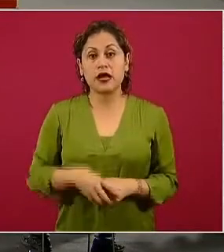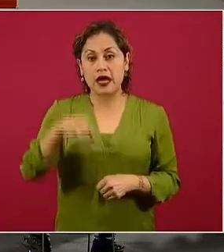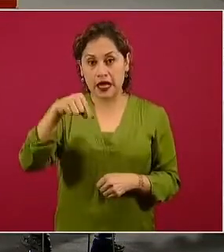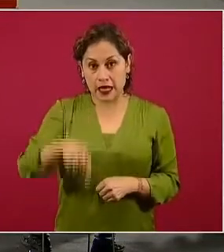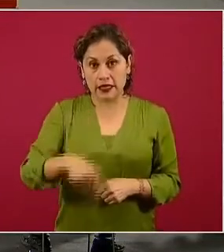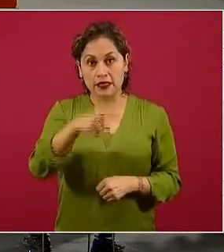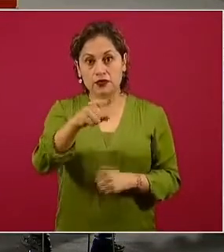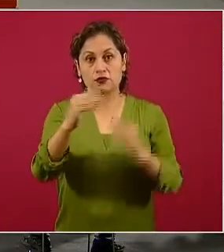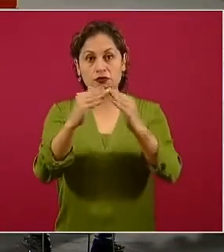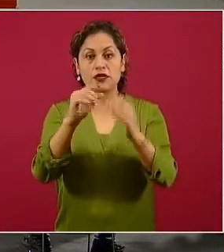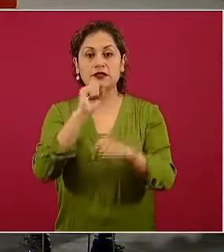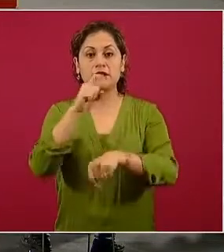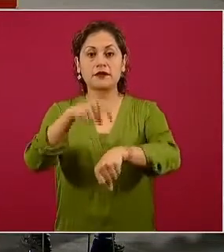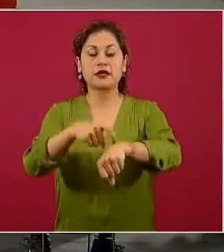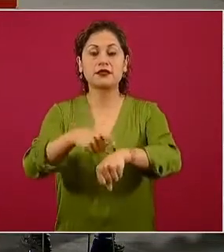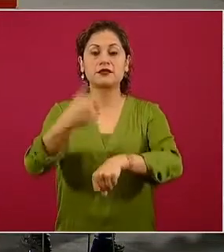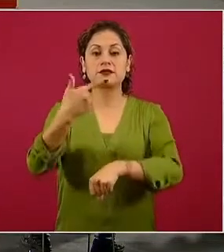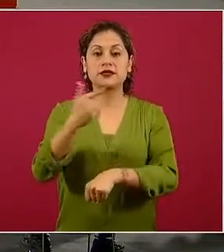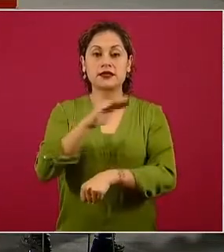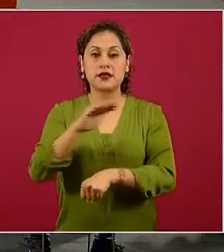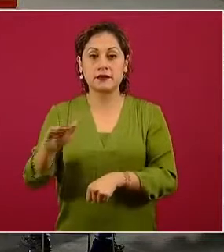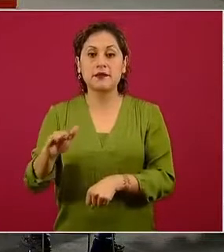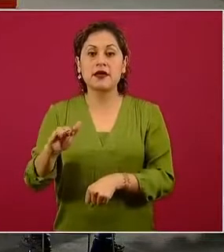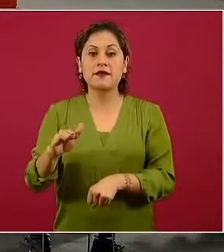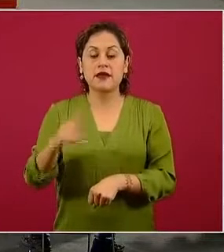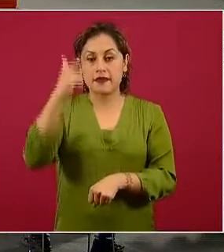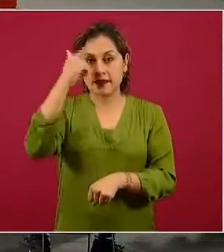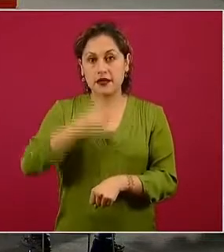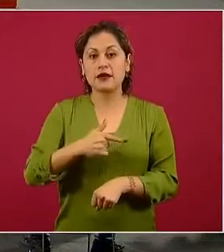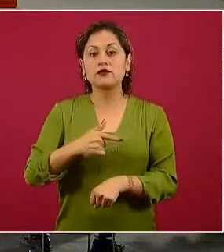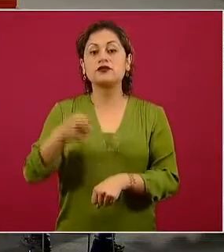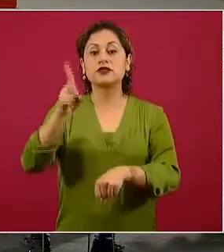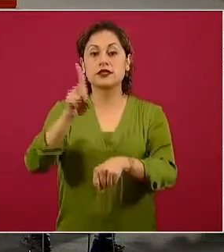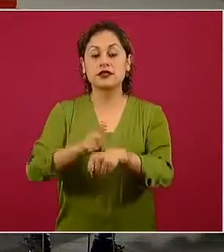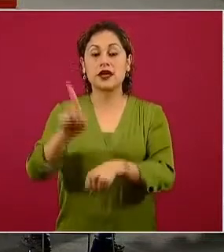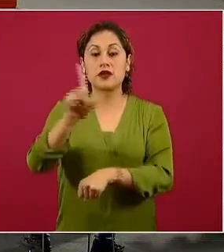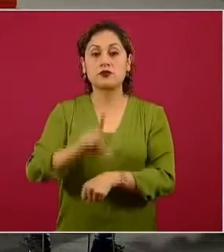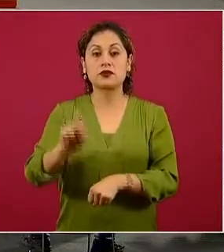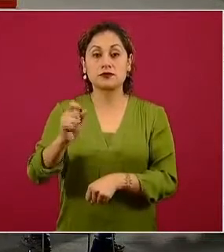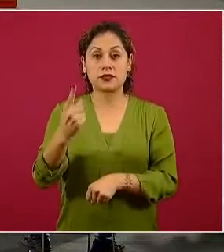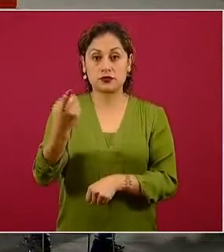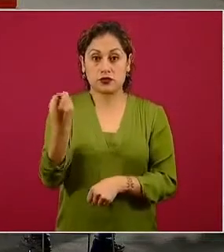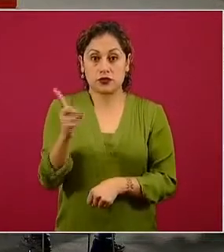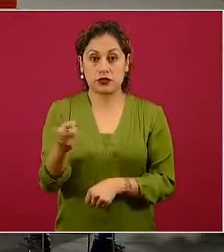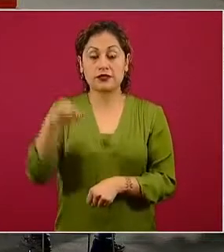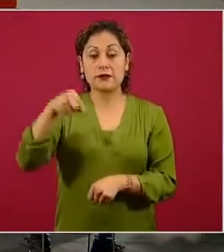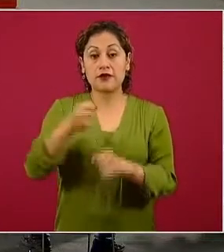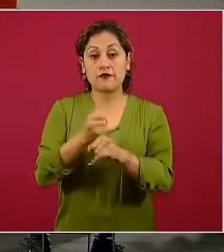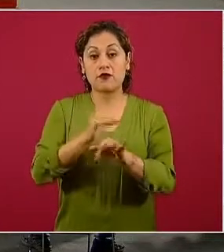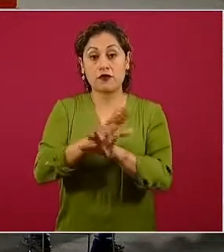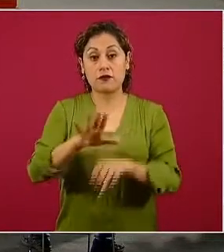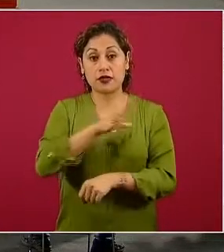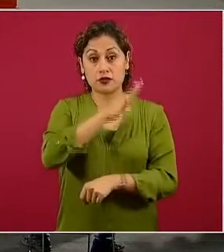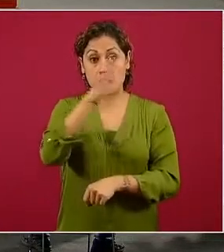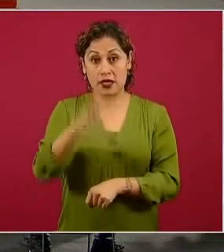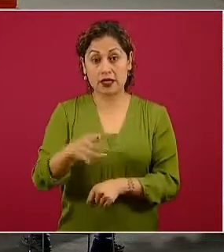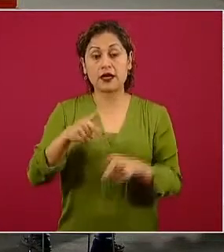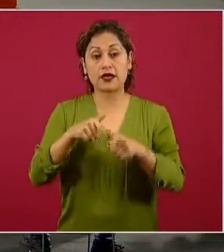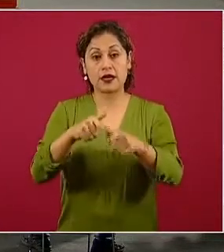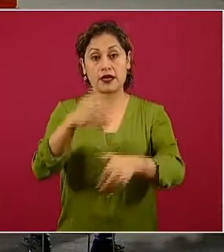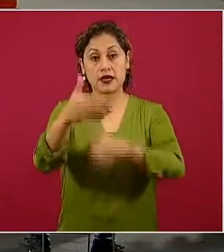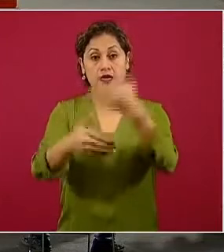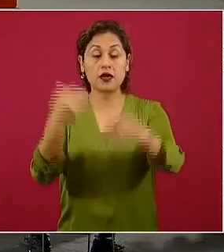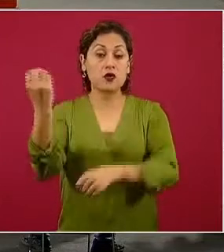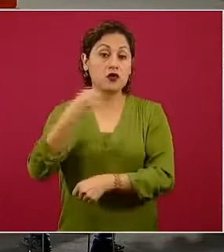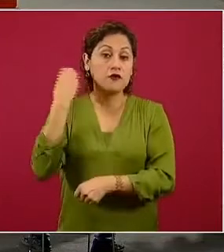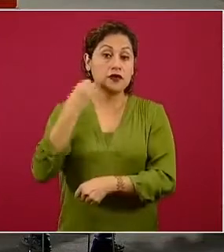Son las 19:30 horas del lunes 21 de diciembre. Este es el informe técnico. Continuamos con la conferencia de prensa